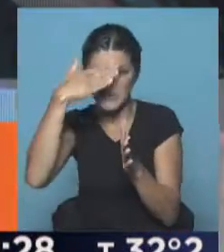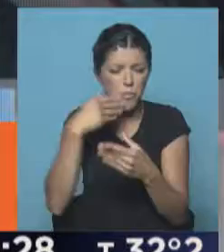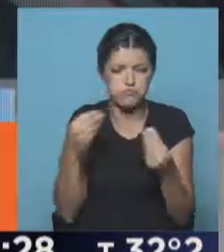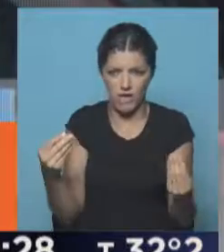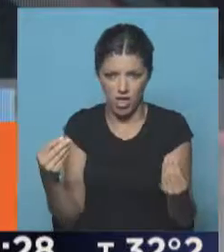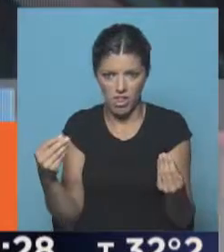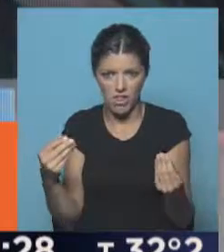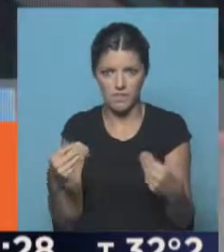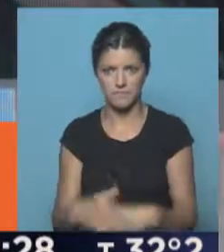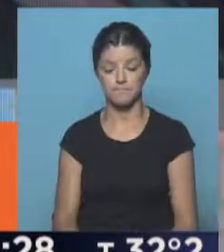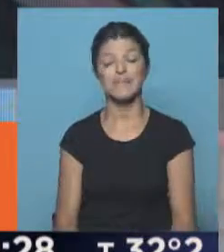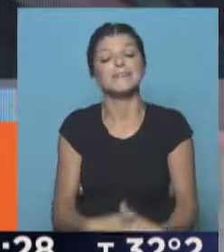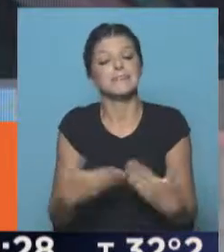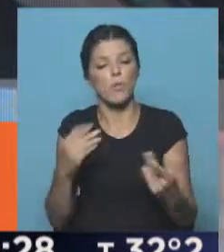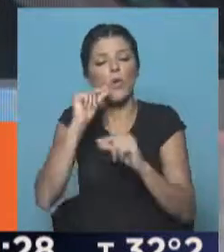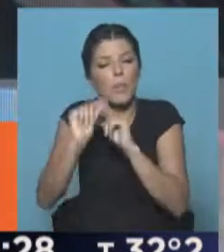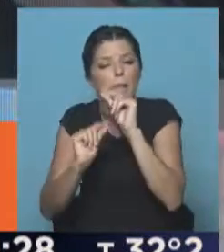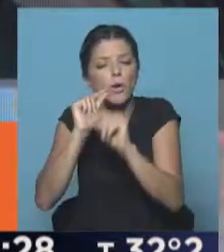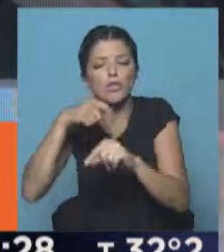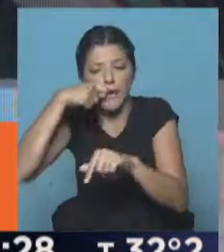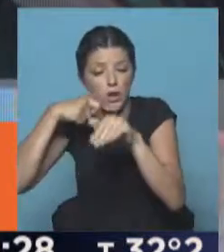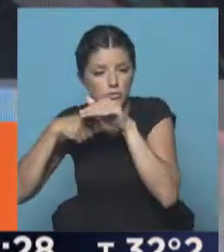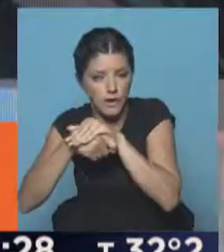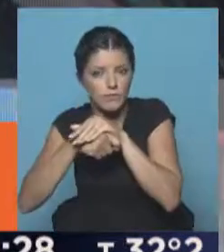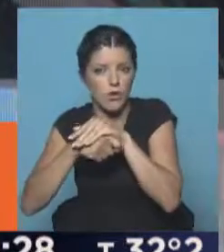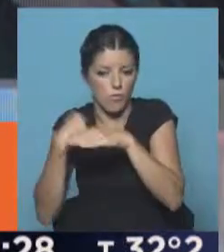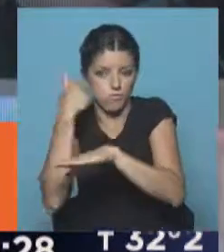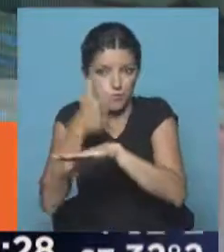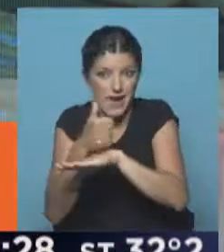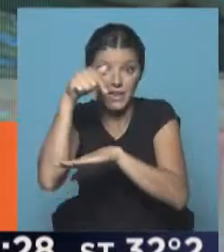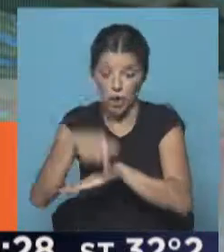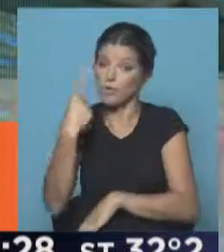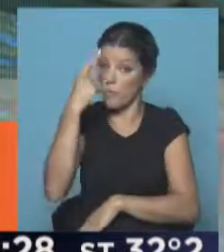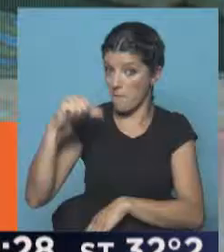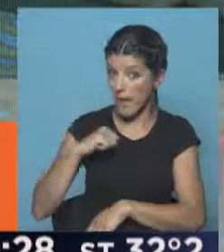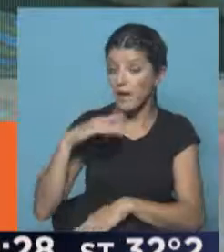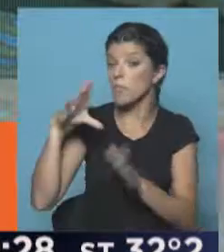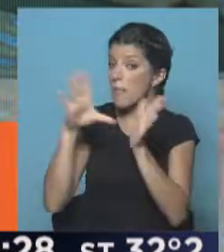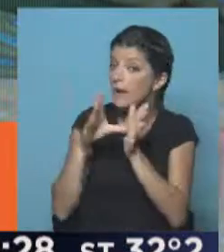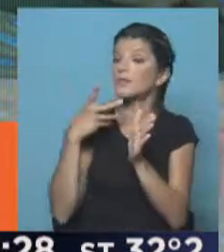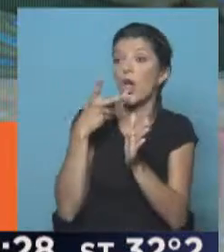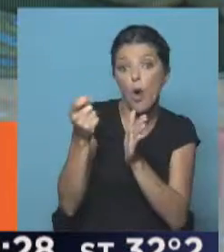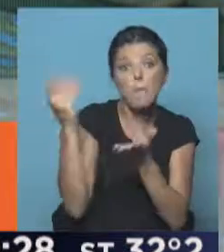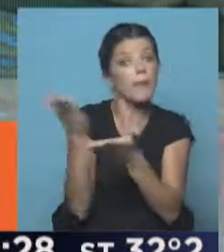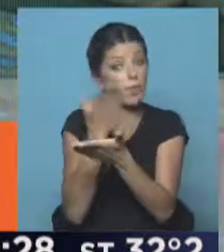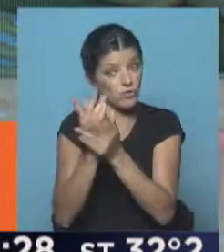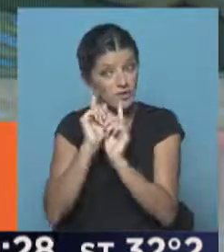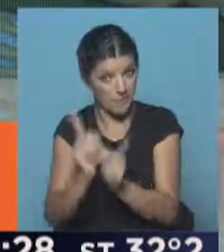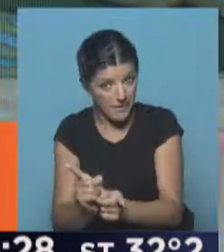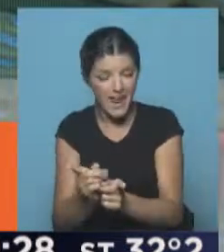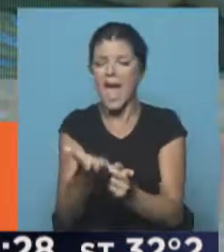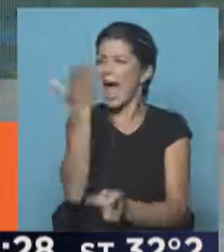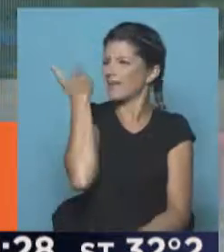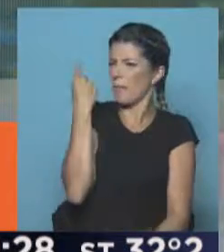pasó que se fue instalando el narcotráfico y hoy la argentina no es un país de tránsito es un país de consumo y de producción llegó hasta el mismo papá lo dijo hace